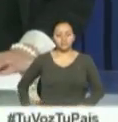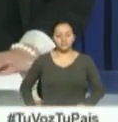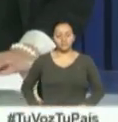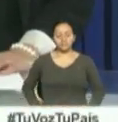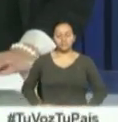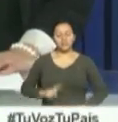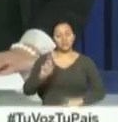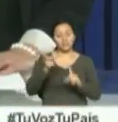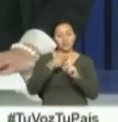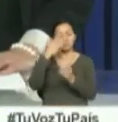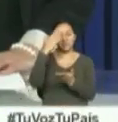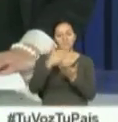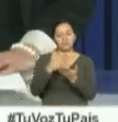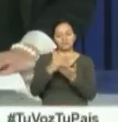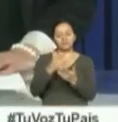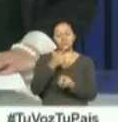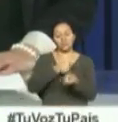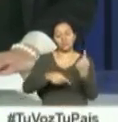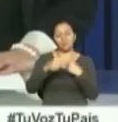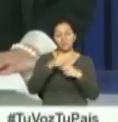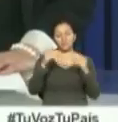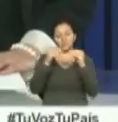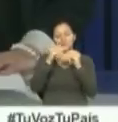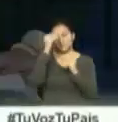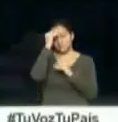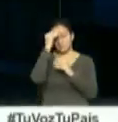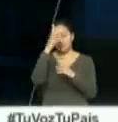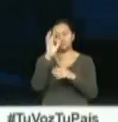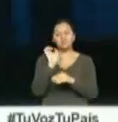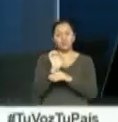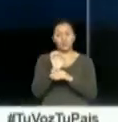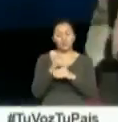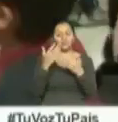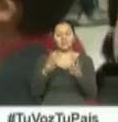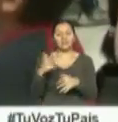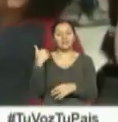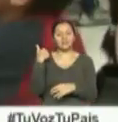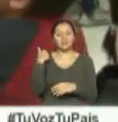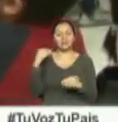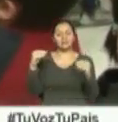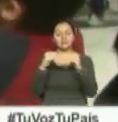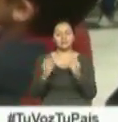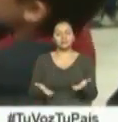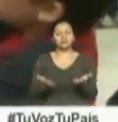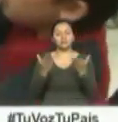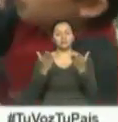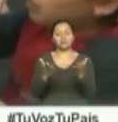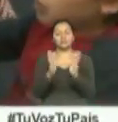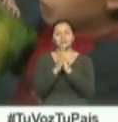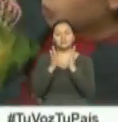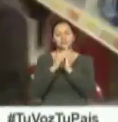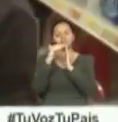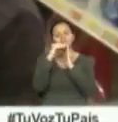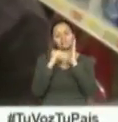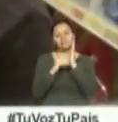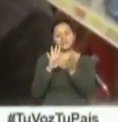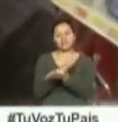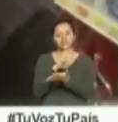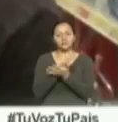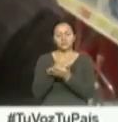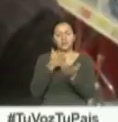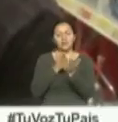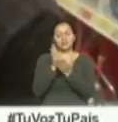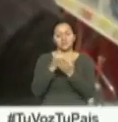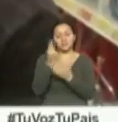Es tiempo de hacer una primera pausa. Al volver le contamos que Ecuador cuenta con una gran oferta de útiles escolares accesible para todos